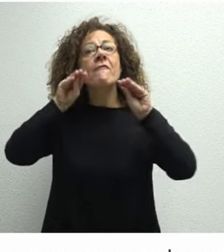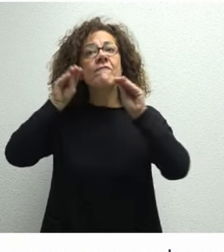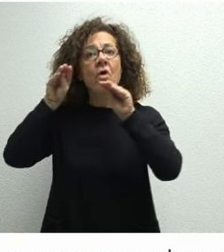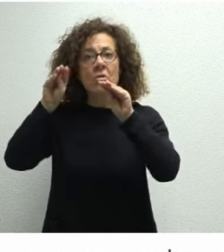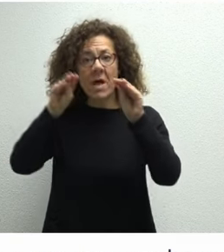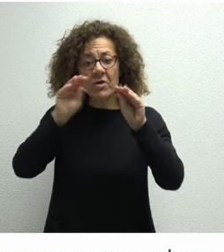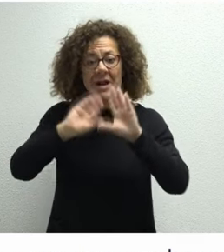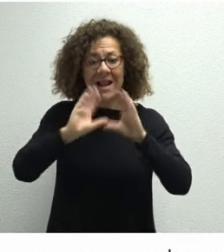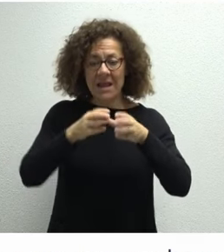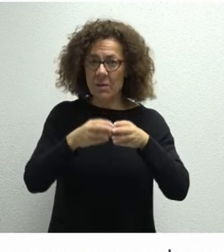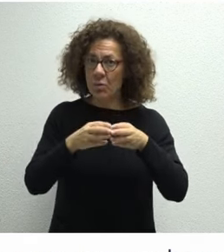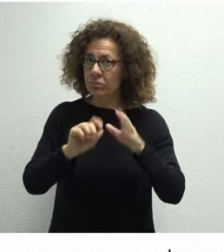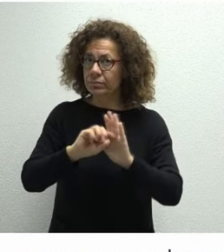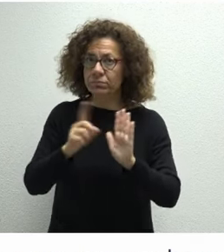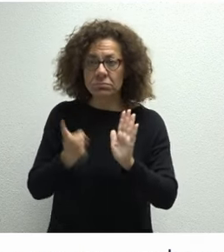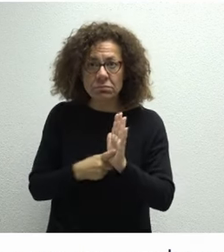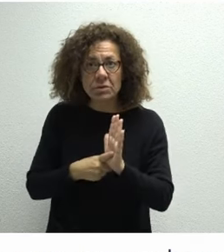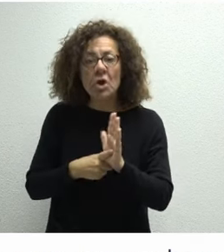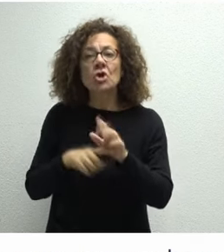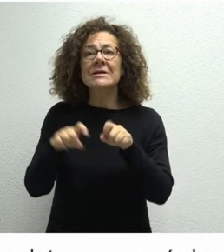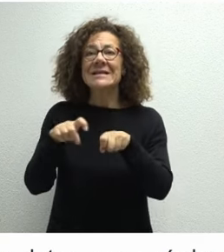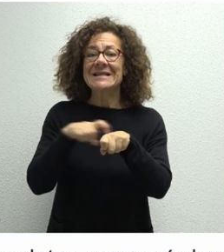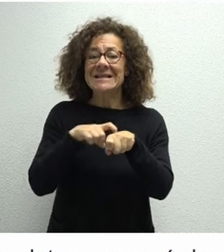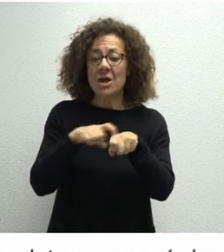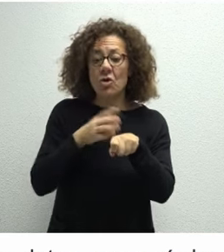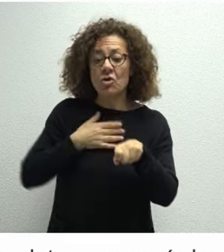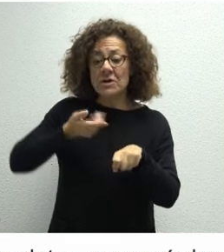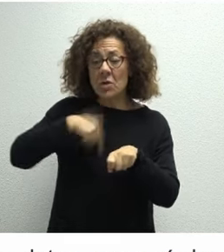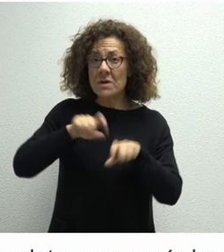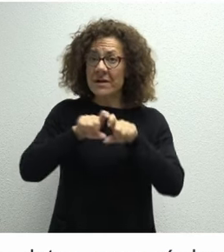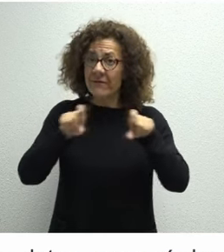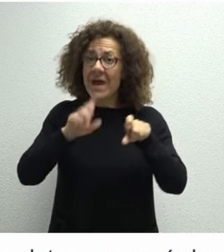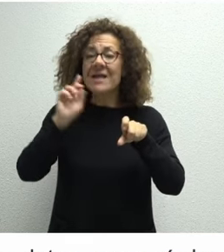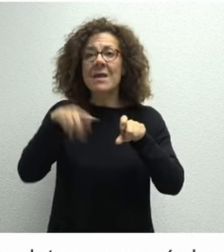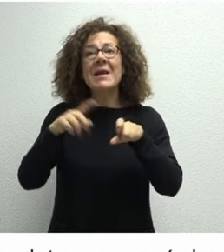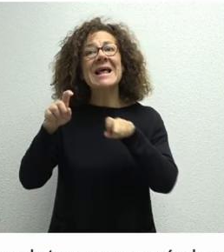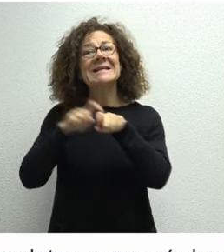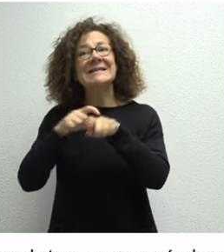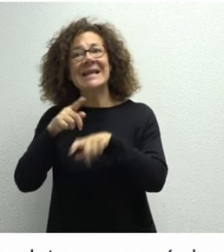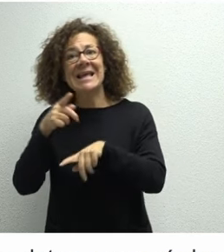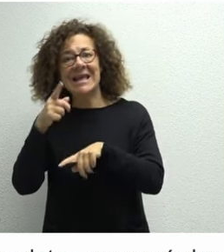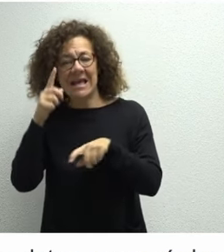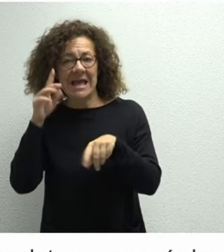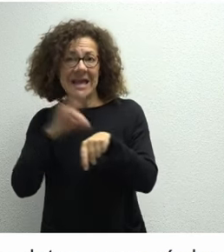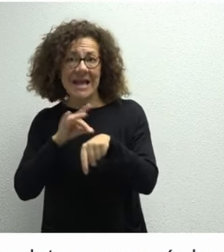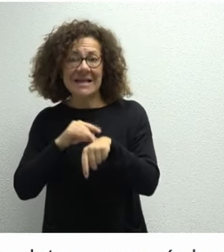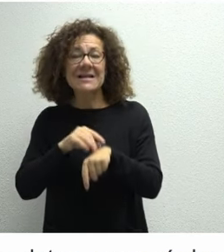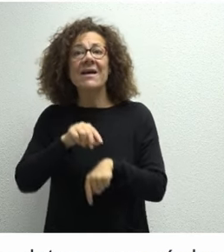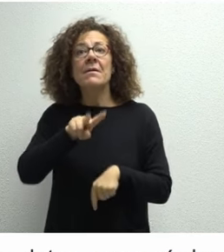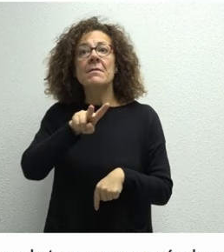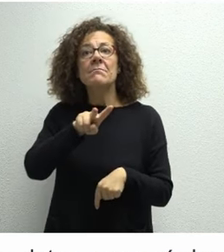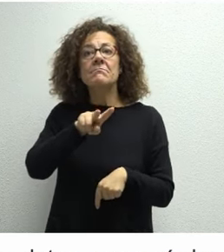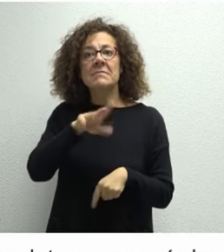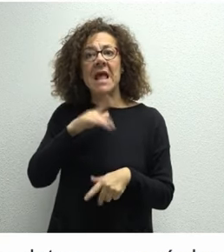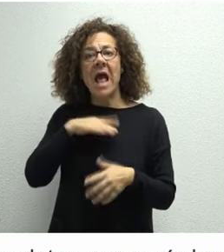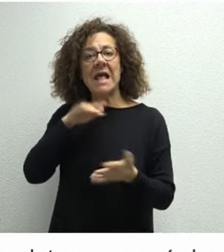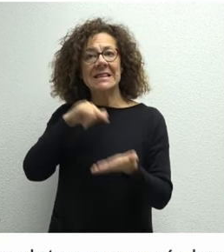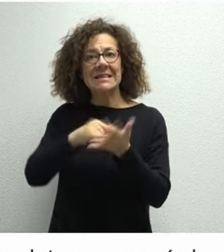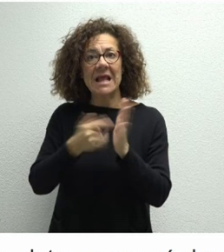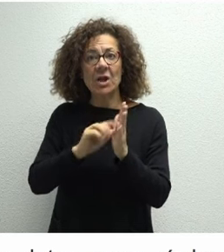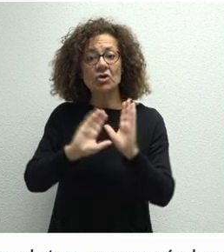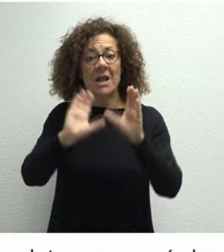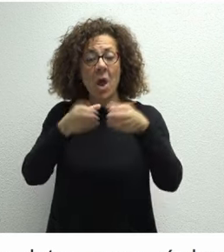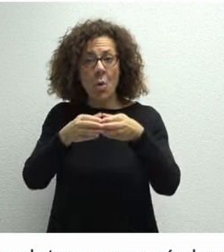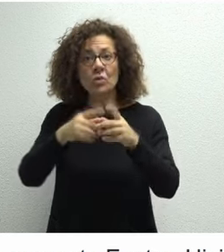el equipo conjunto Los psicólogos de nuestra entidad junto con las psiquiatras de 25 horas a técnicos de la junta